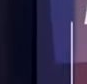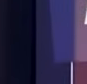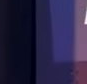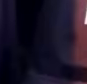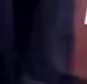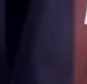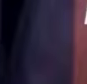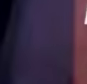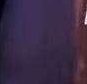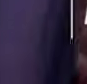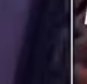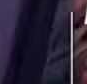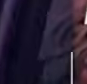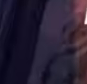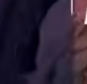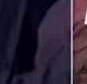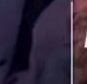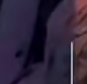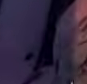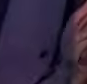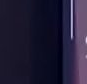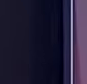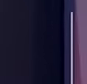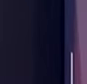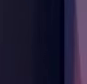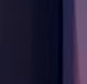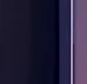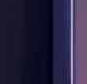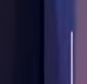Son acusados de múltiples secuestros.